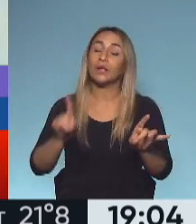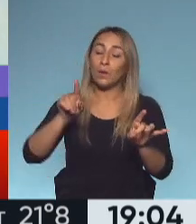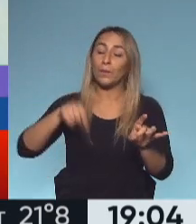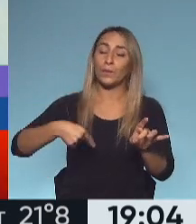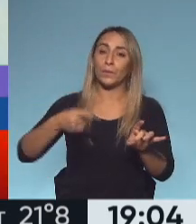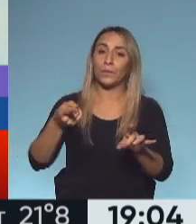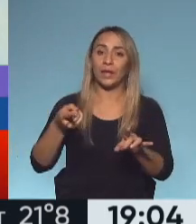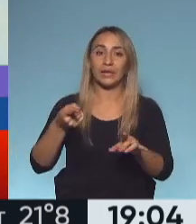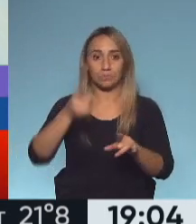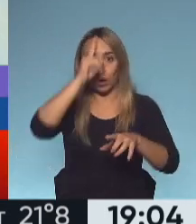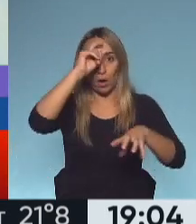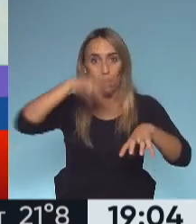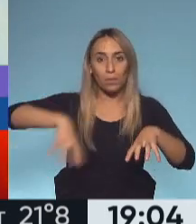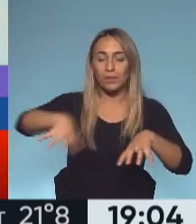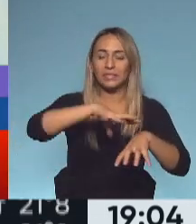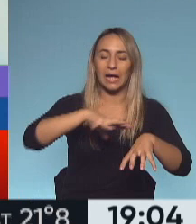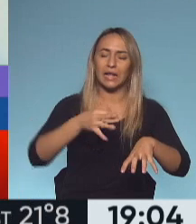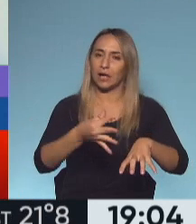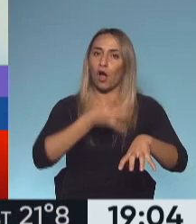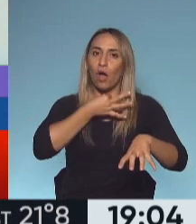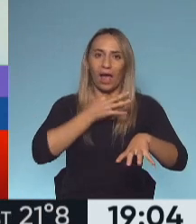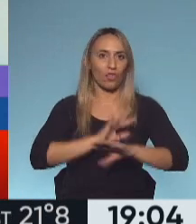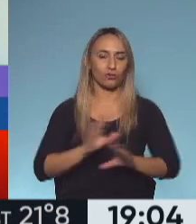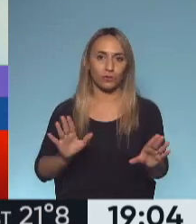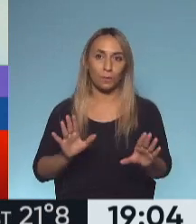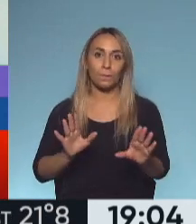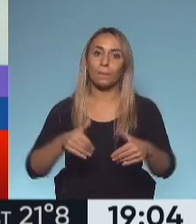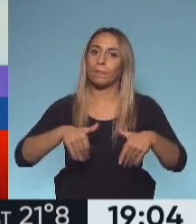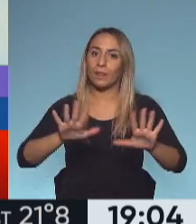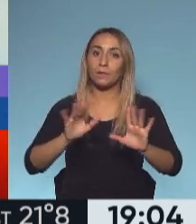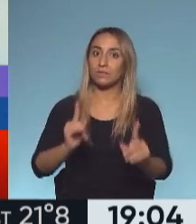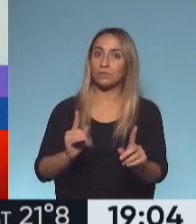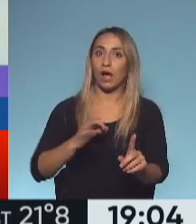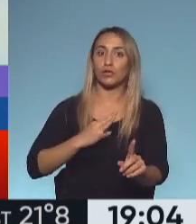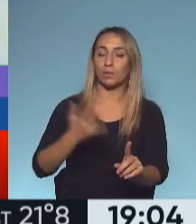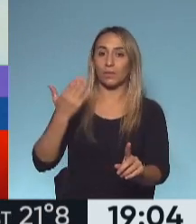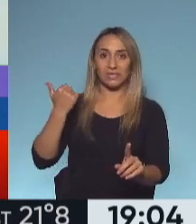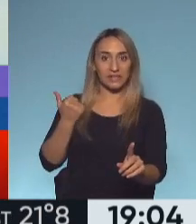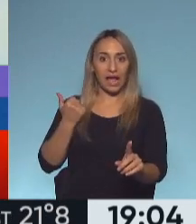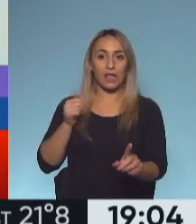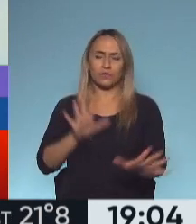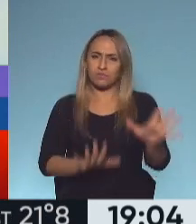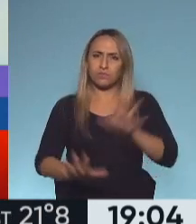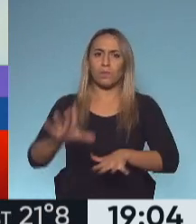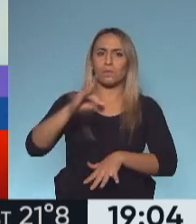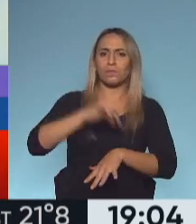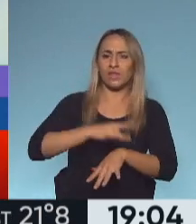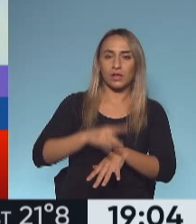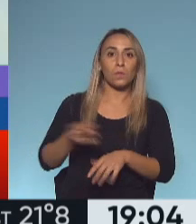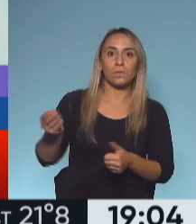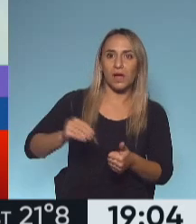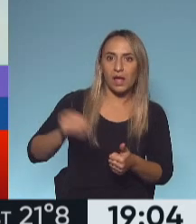los recursos de salud, aún con la ampliación que hicimos de recursos humanos y físicos el año